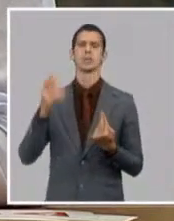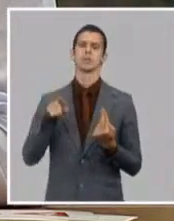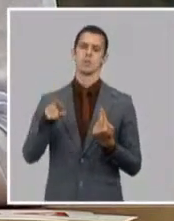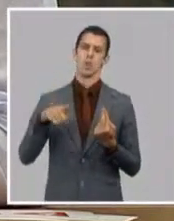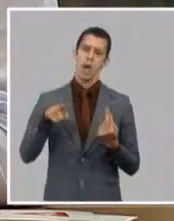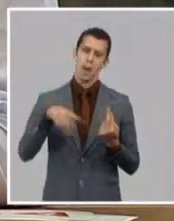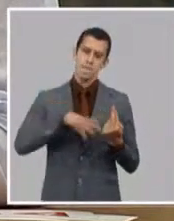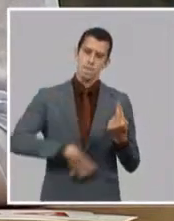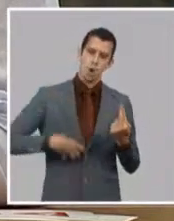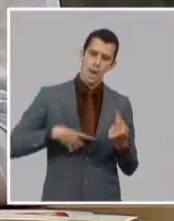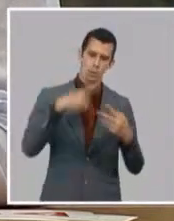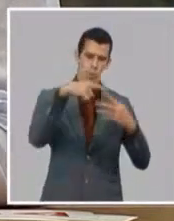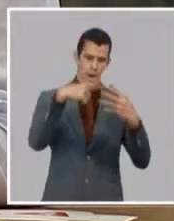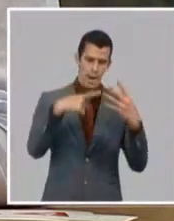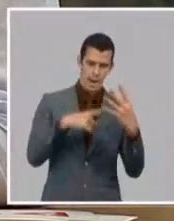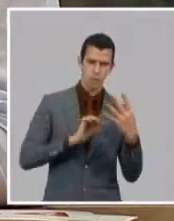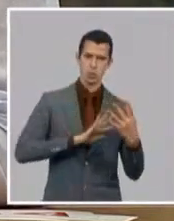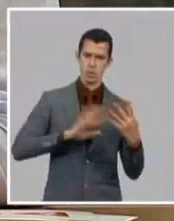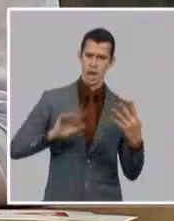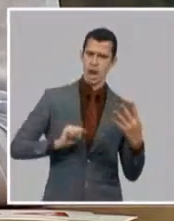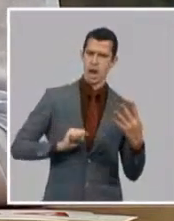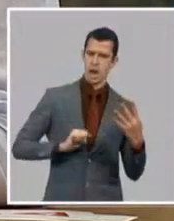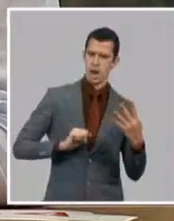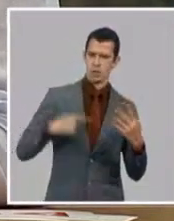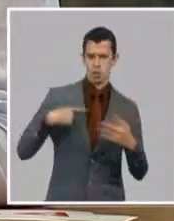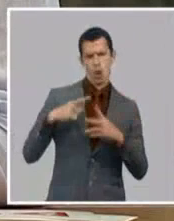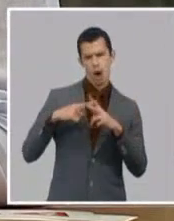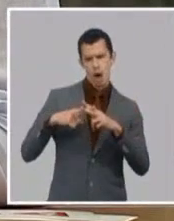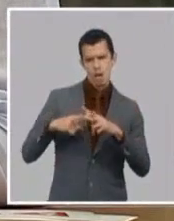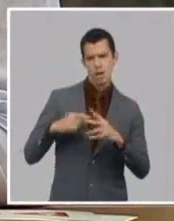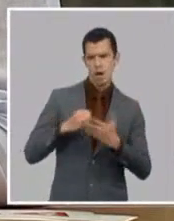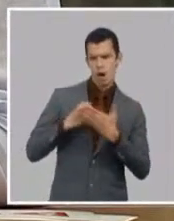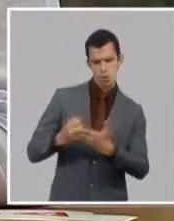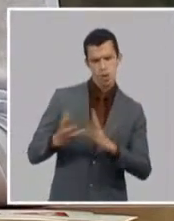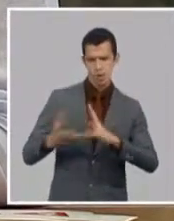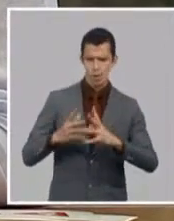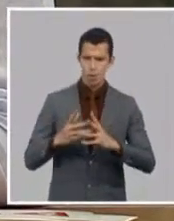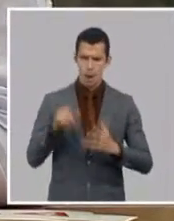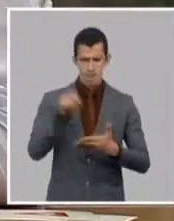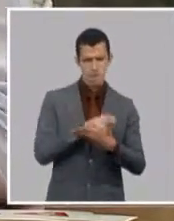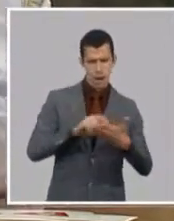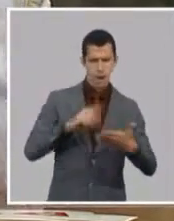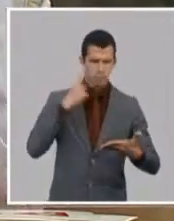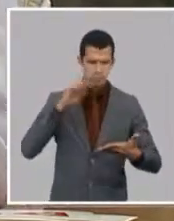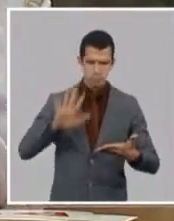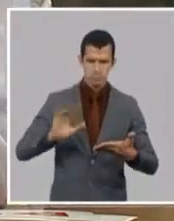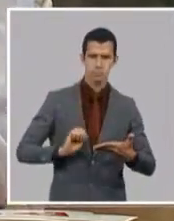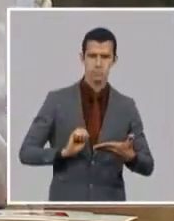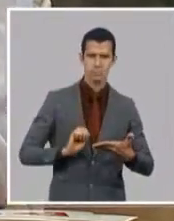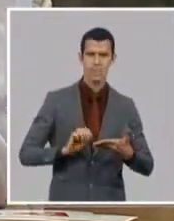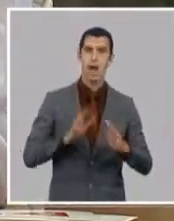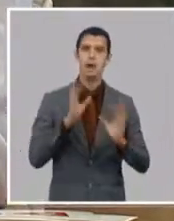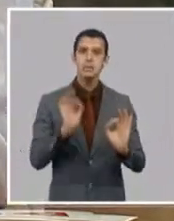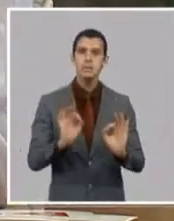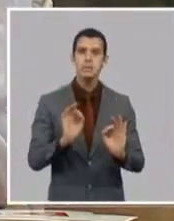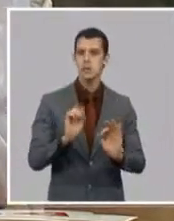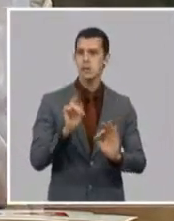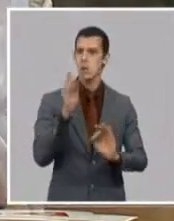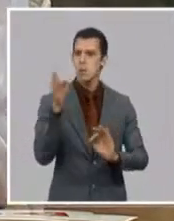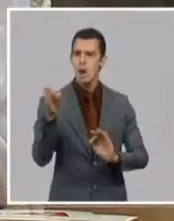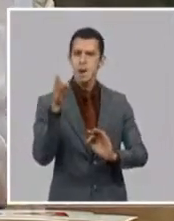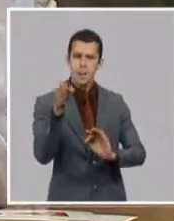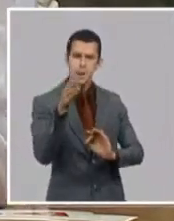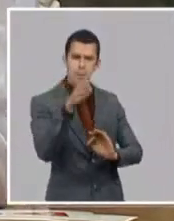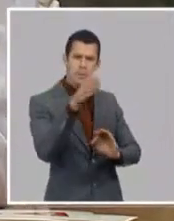entre los cubanos y al respeto. Porque unos pocos, por muy afectados que estén, por